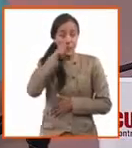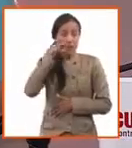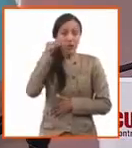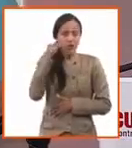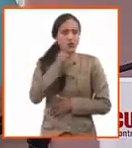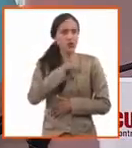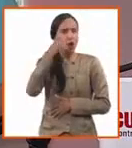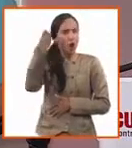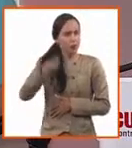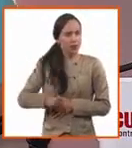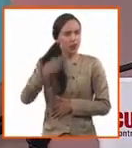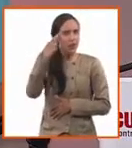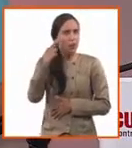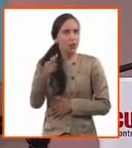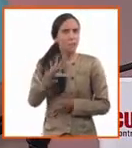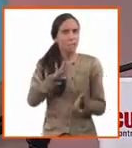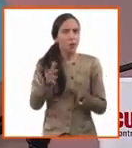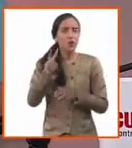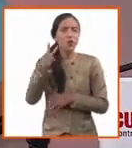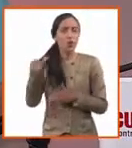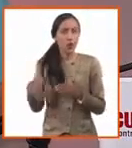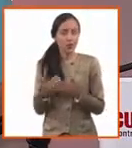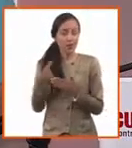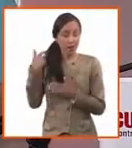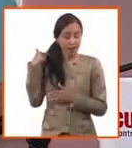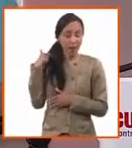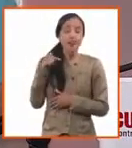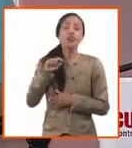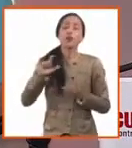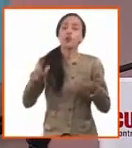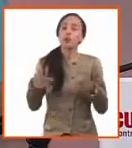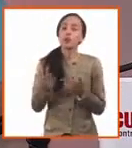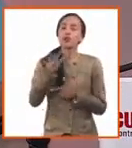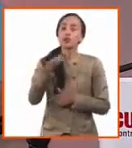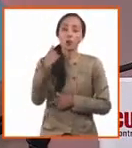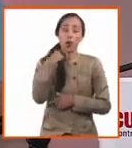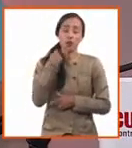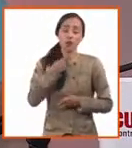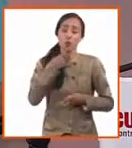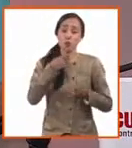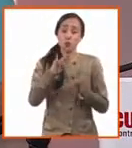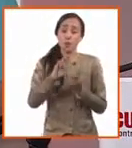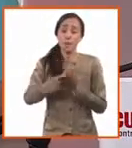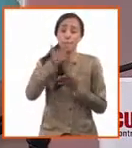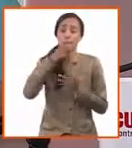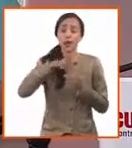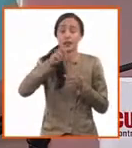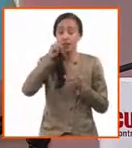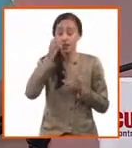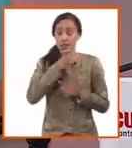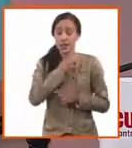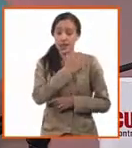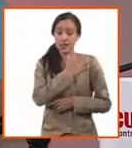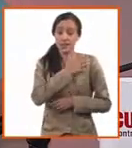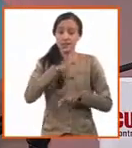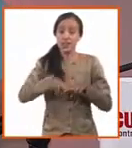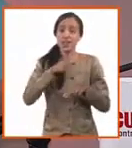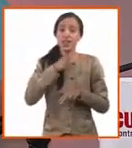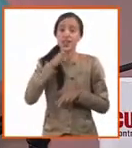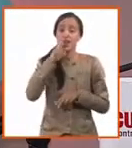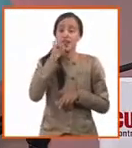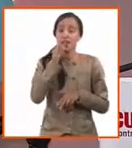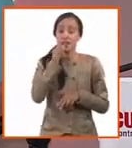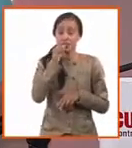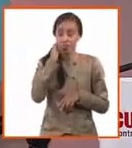recordar que hace apenas dos días se cumplieron cinco años de la muerte del fallecimiento de fernando martínez heredia me parece muy oportuno